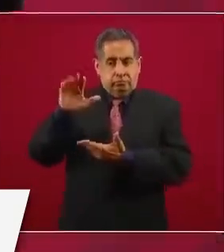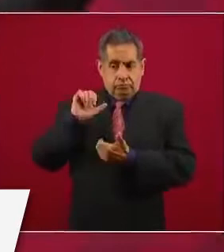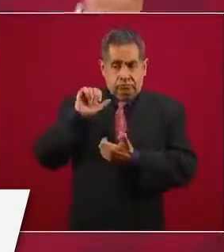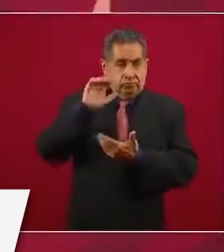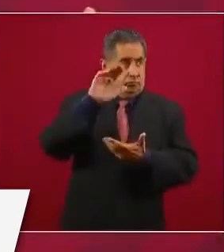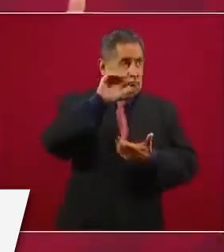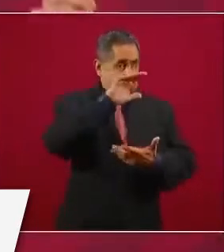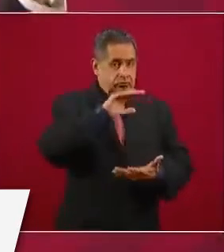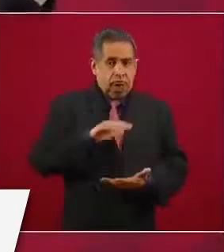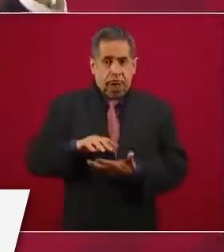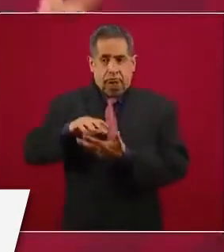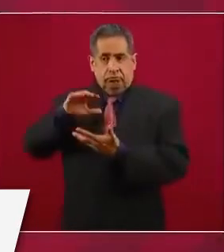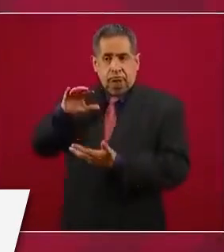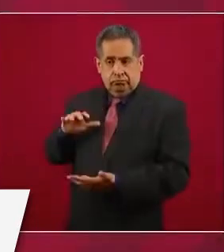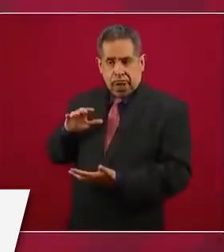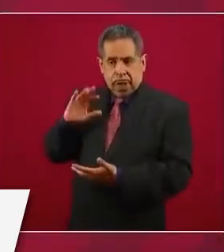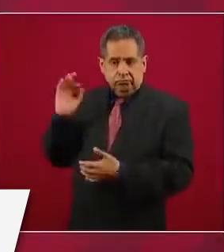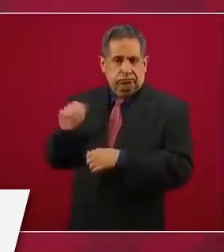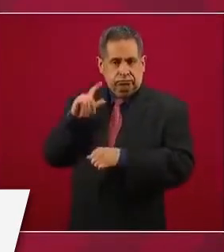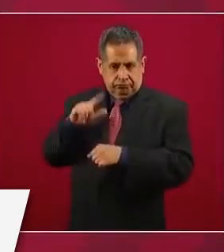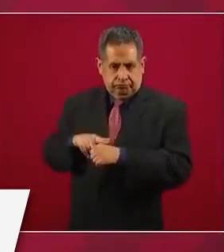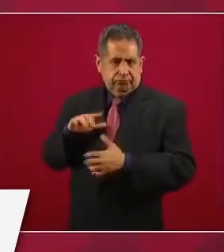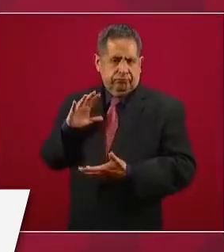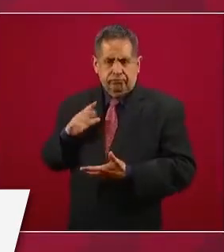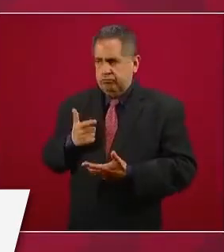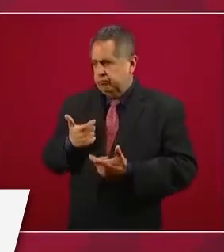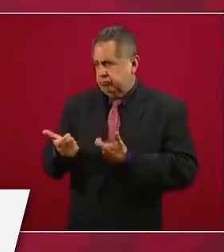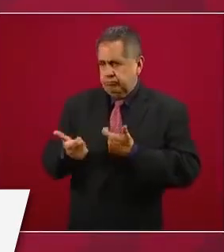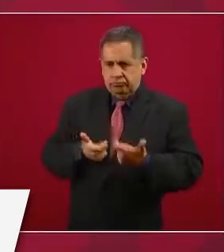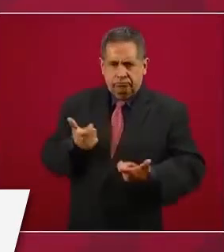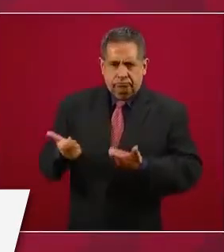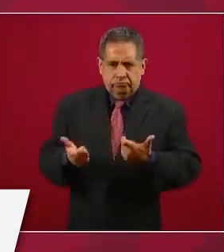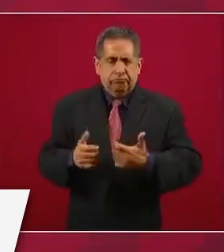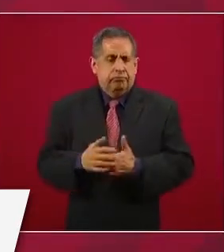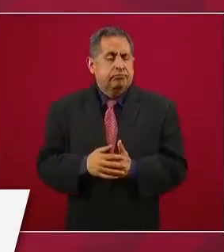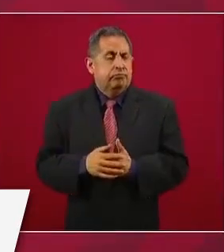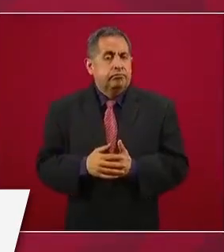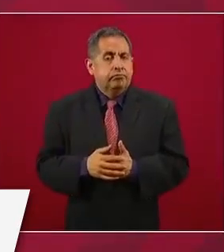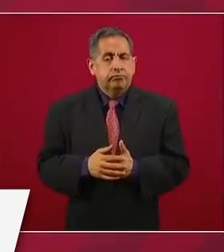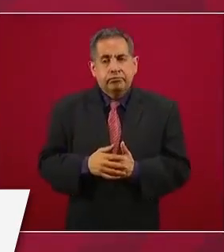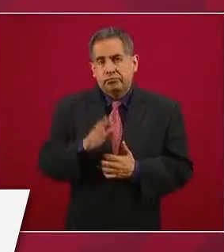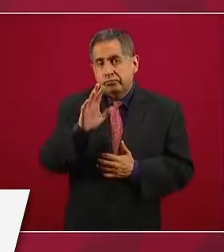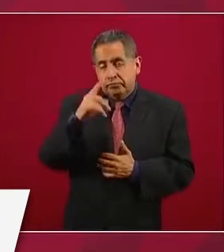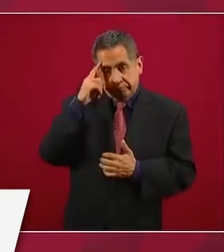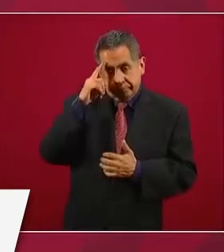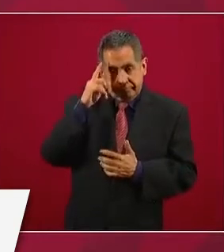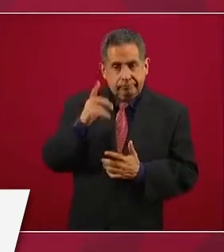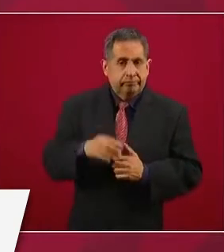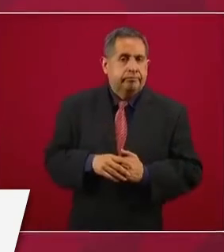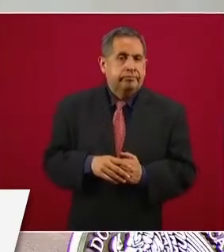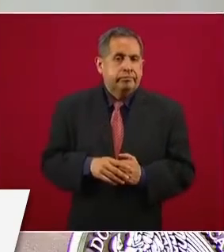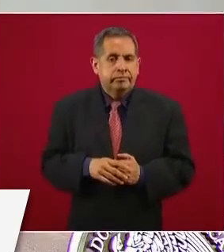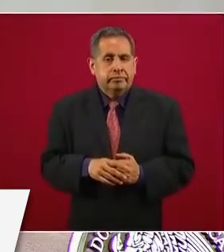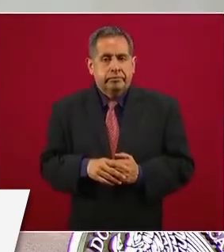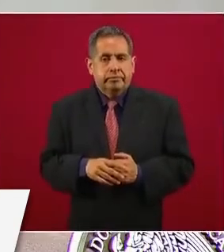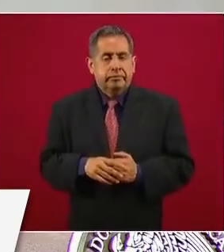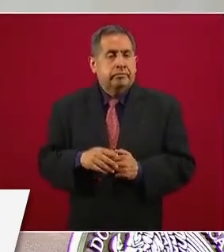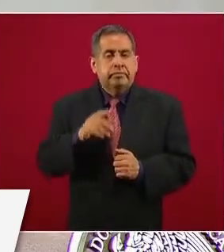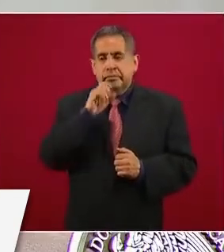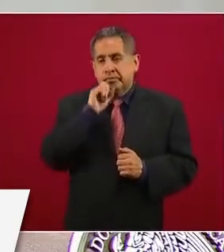a la economía nacional. Se tomaba en cuenta el